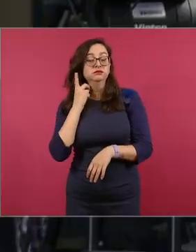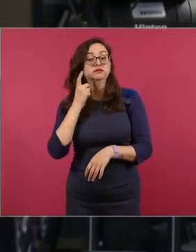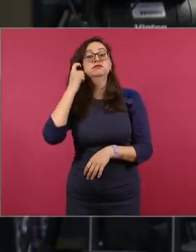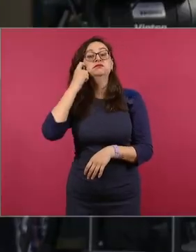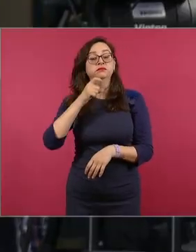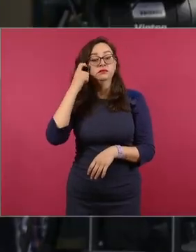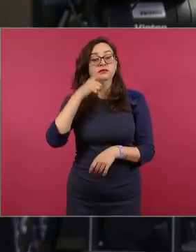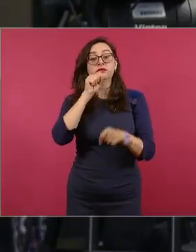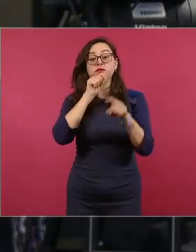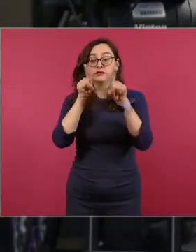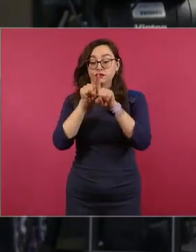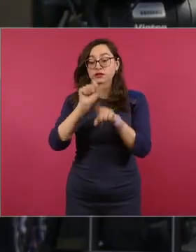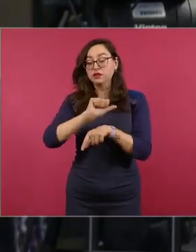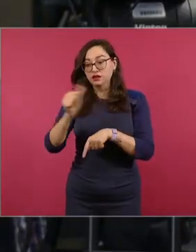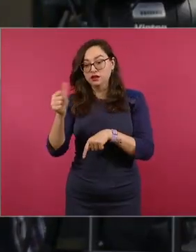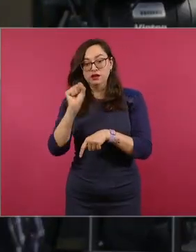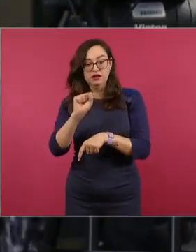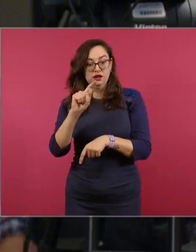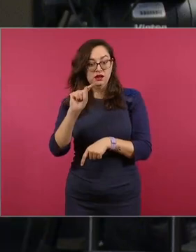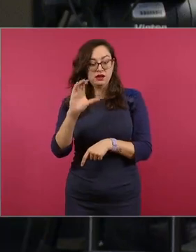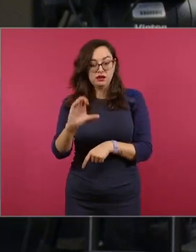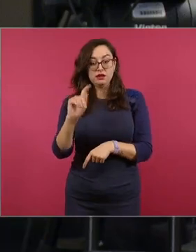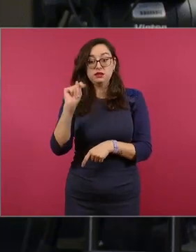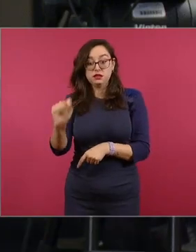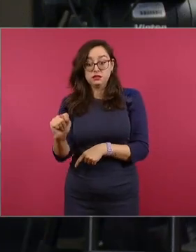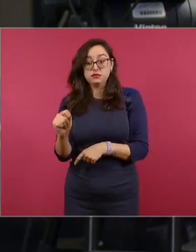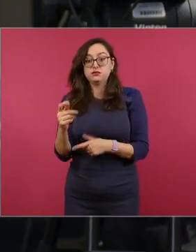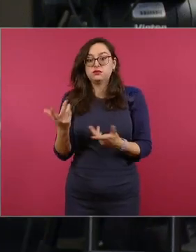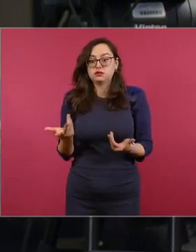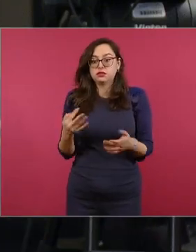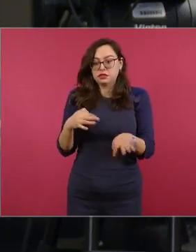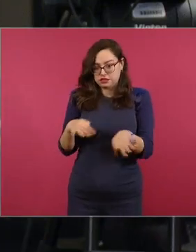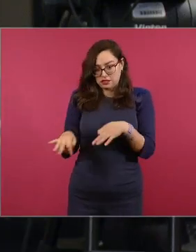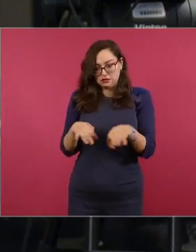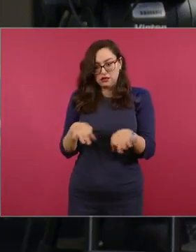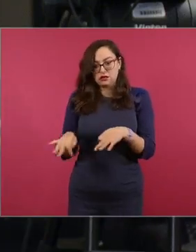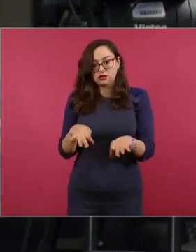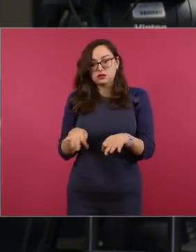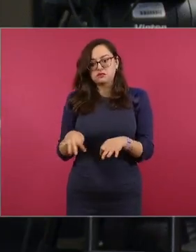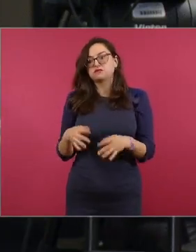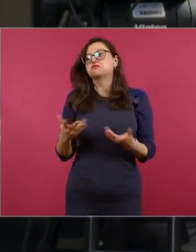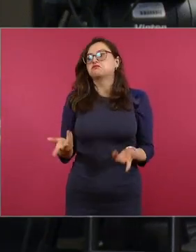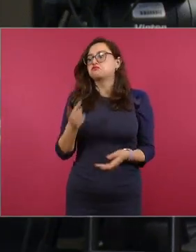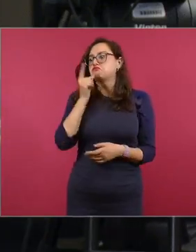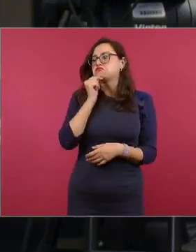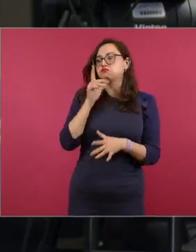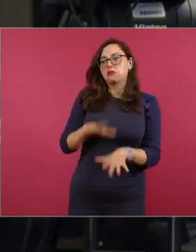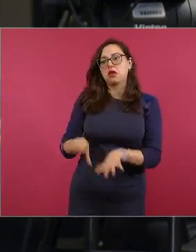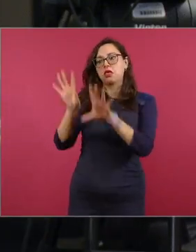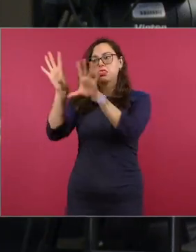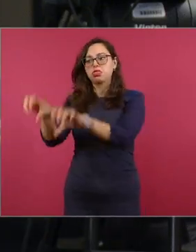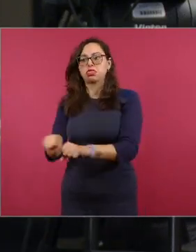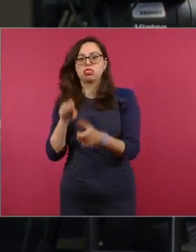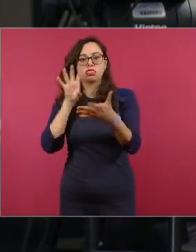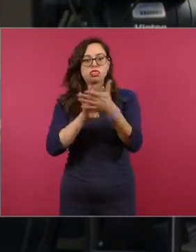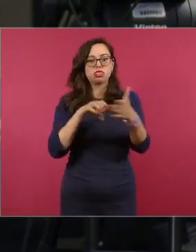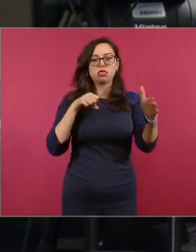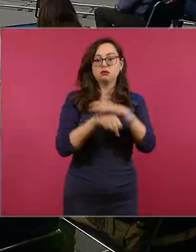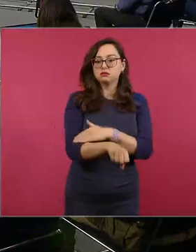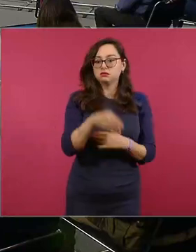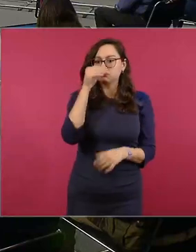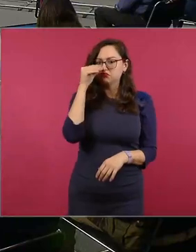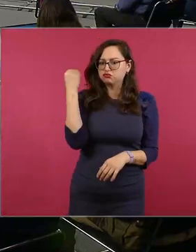de Comunicaciones y Transportes, que fueron detenidos injustamente argumentándoles que, o imputándoles que ellos